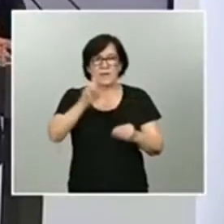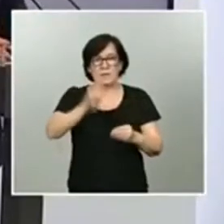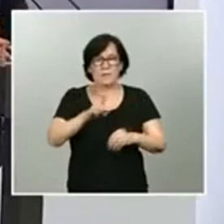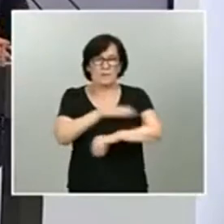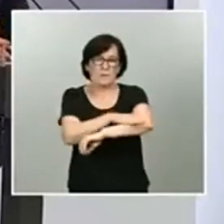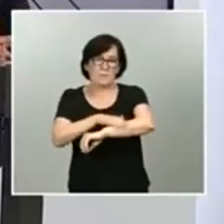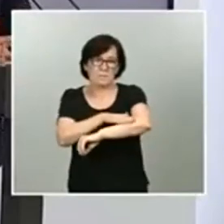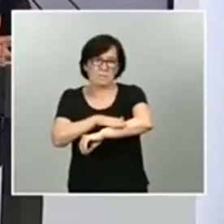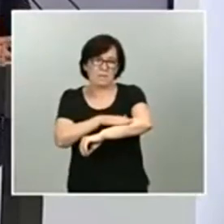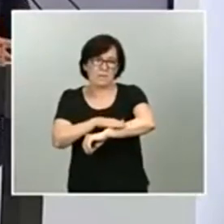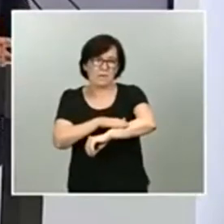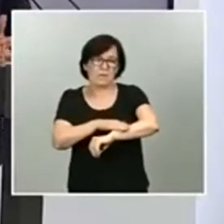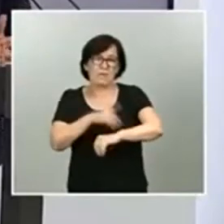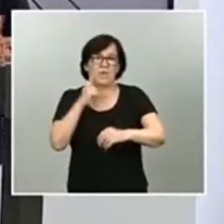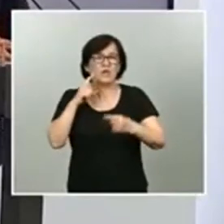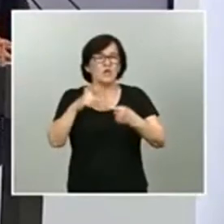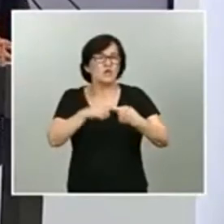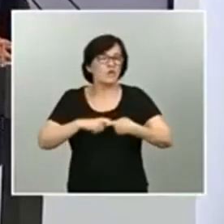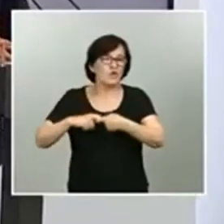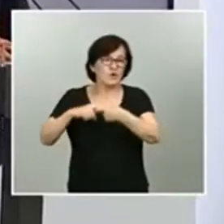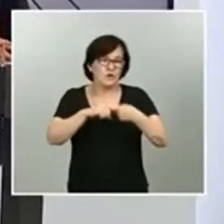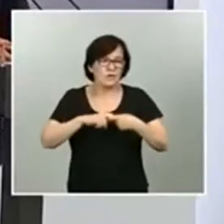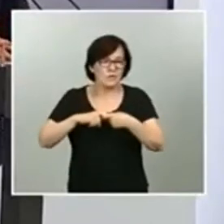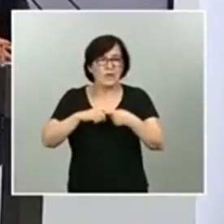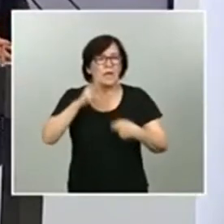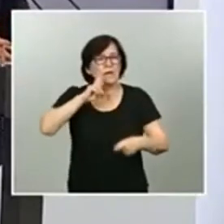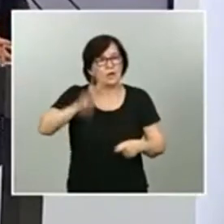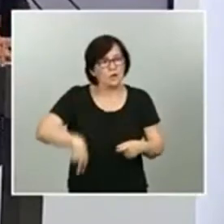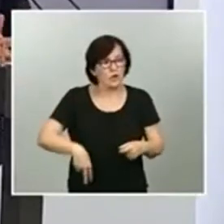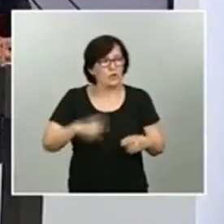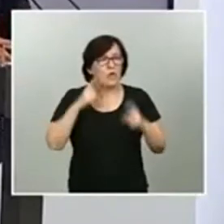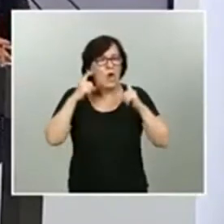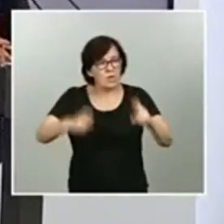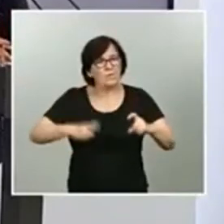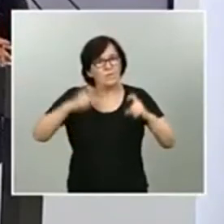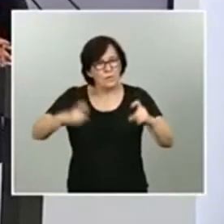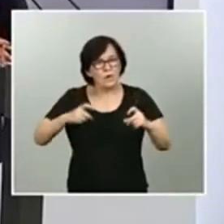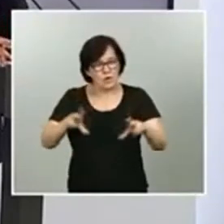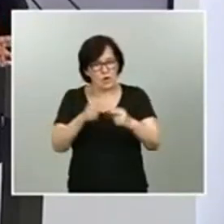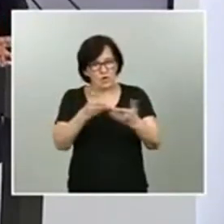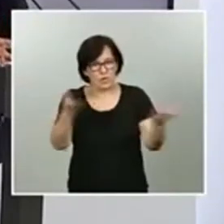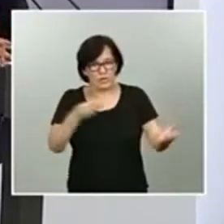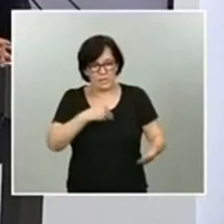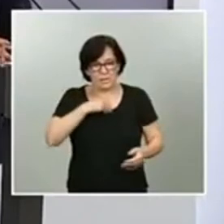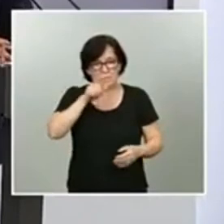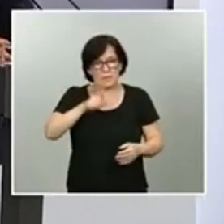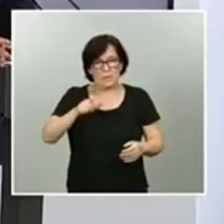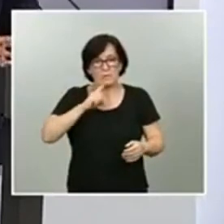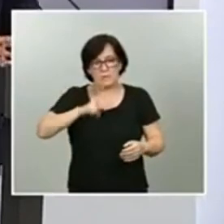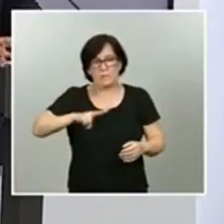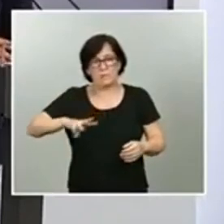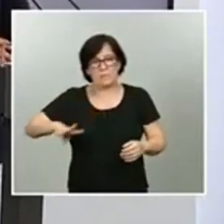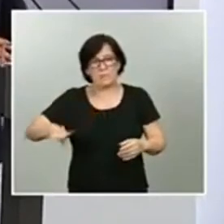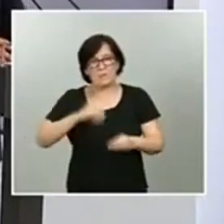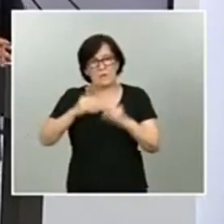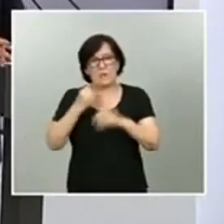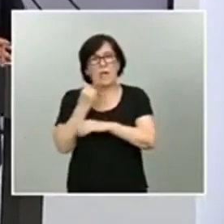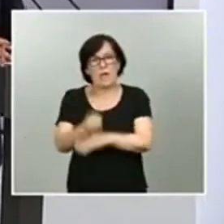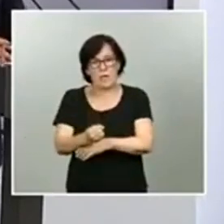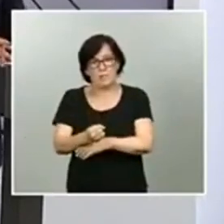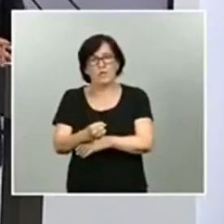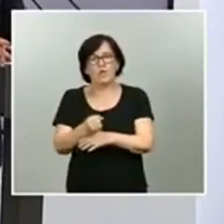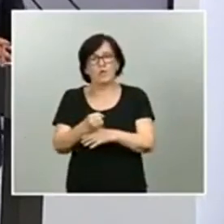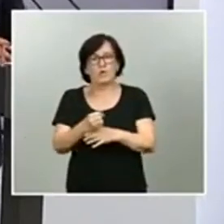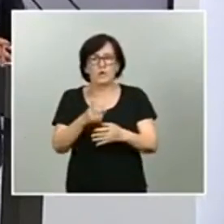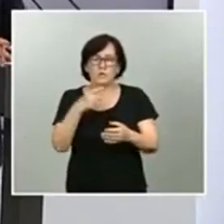pues la solidaridad y el reconocimiento también al esfuerzo que ha hecho la sociedad española. Durante estos meses pues he recibido el apoyo, el aliento y el